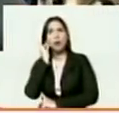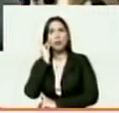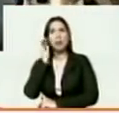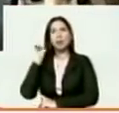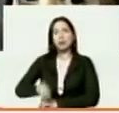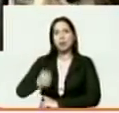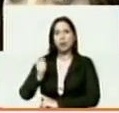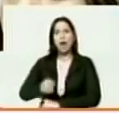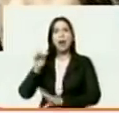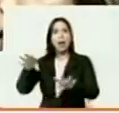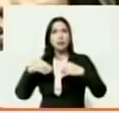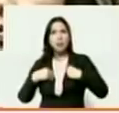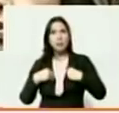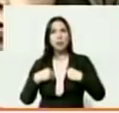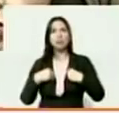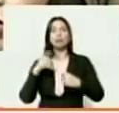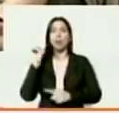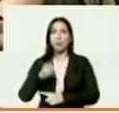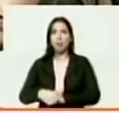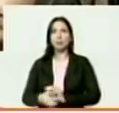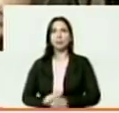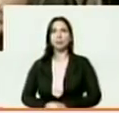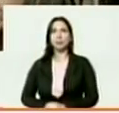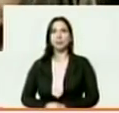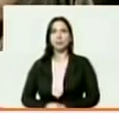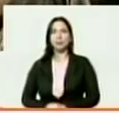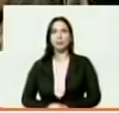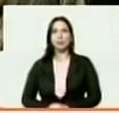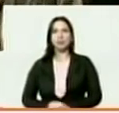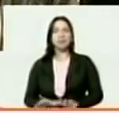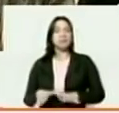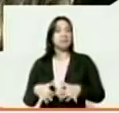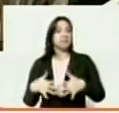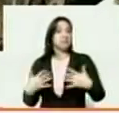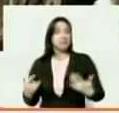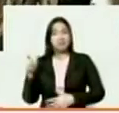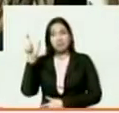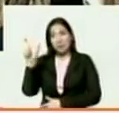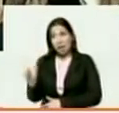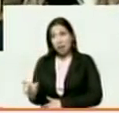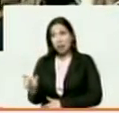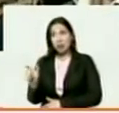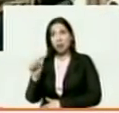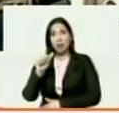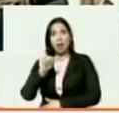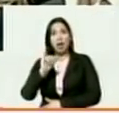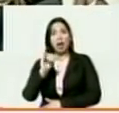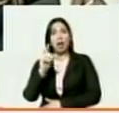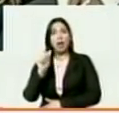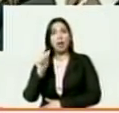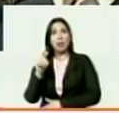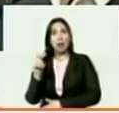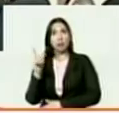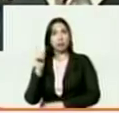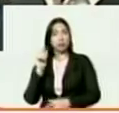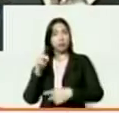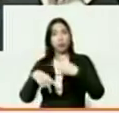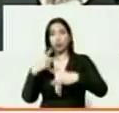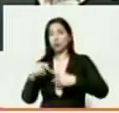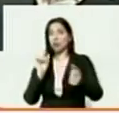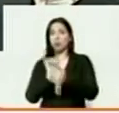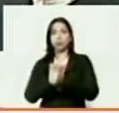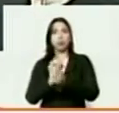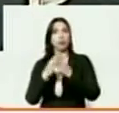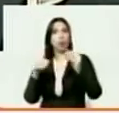tribunal acepte debidamente. ¿En qué calidad va a estar la señora Aida Merlana? Calidad de procesada con todos